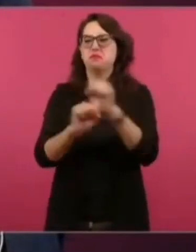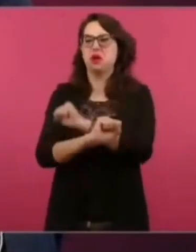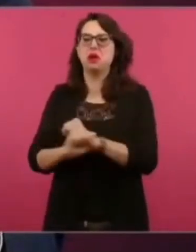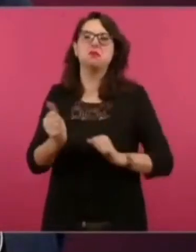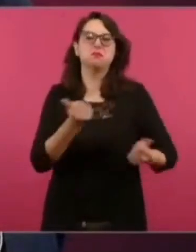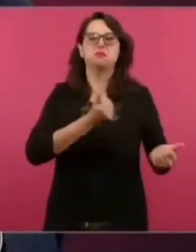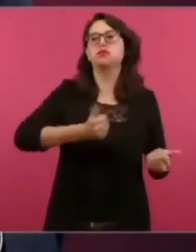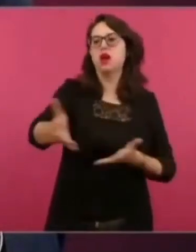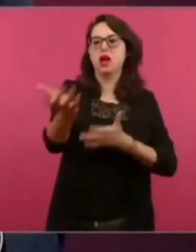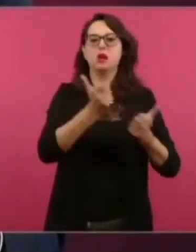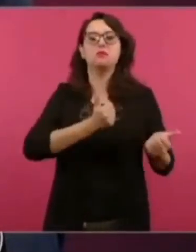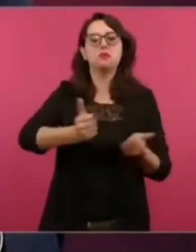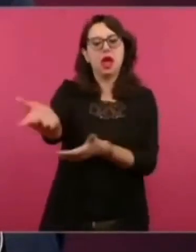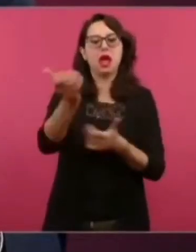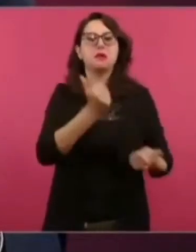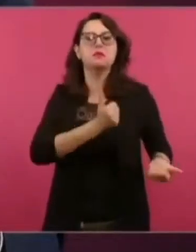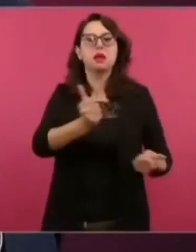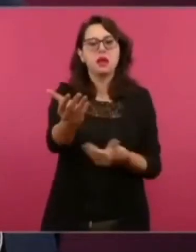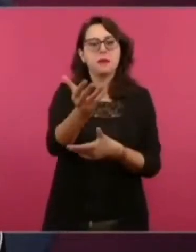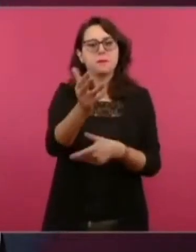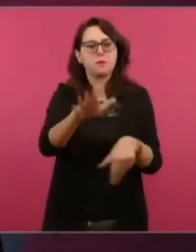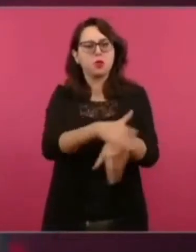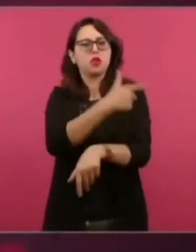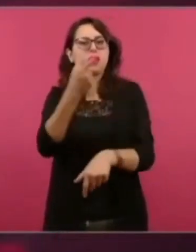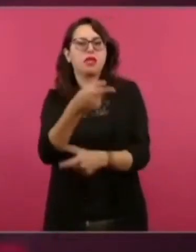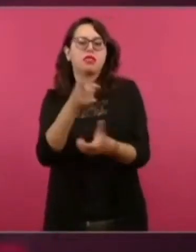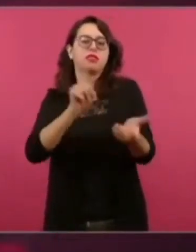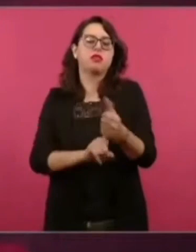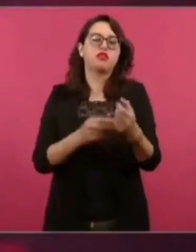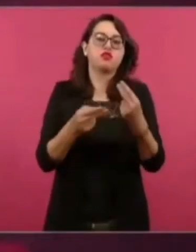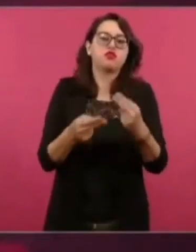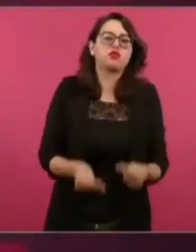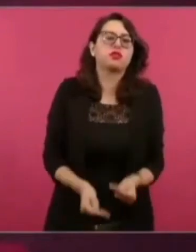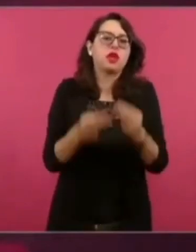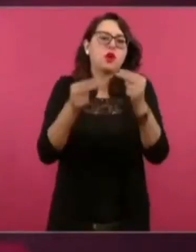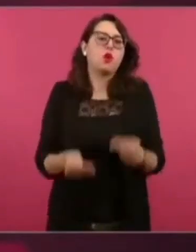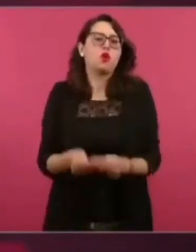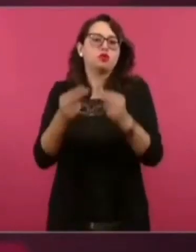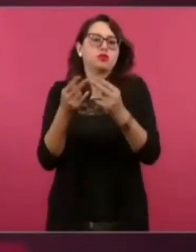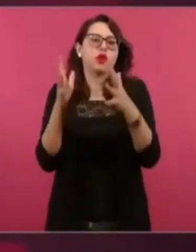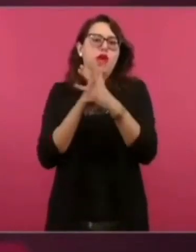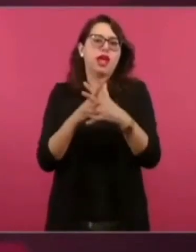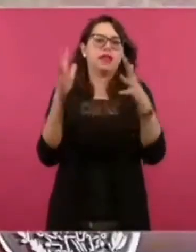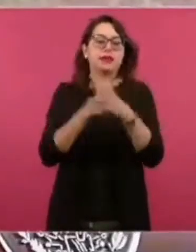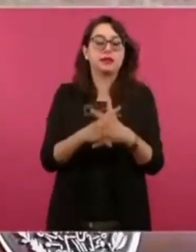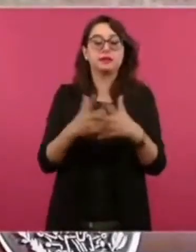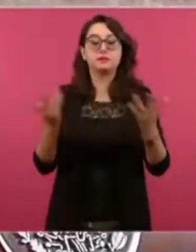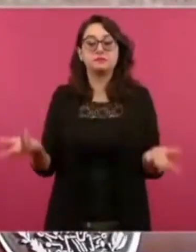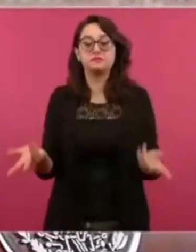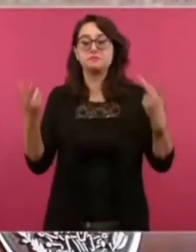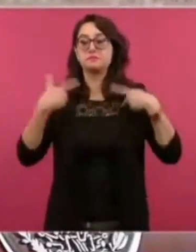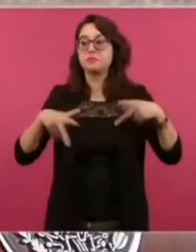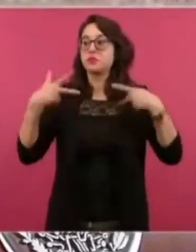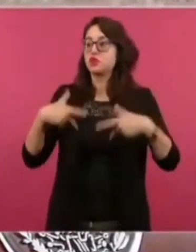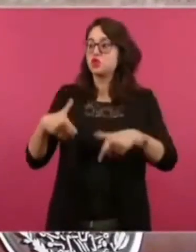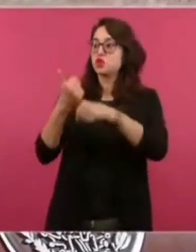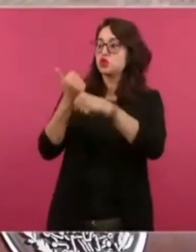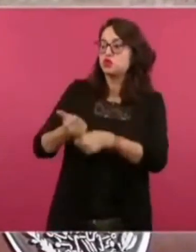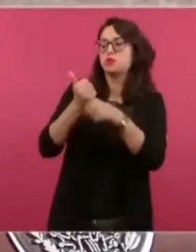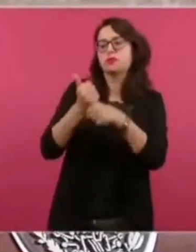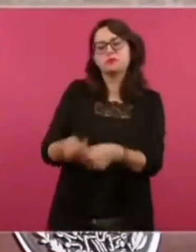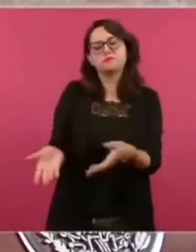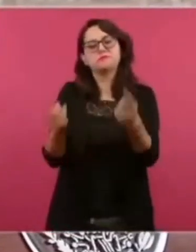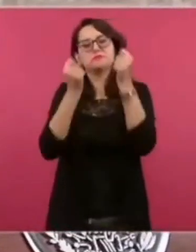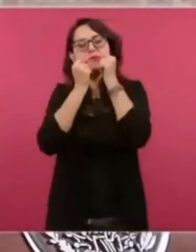de la gente que pierde la vida en la guerra, los desplazados y todos los efectos